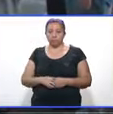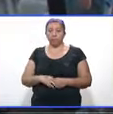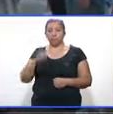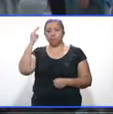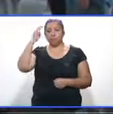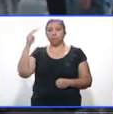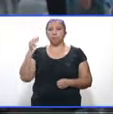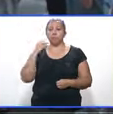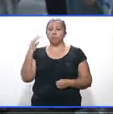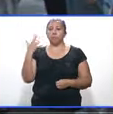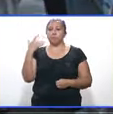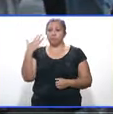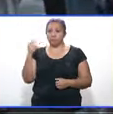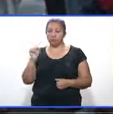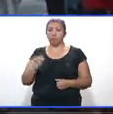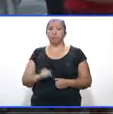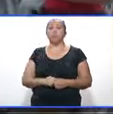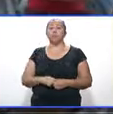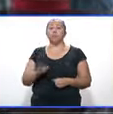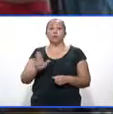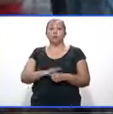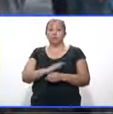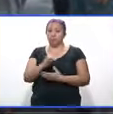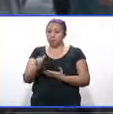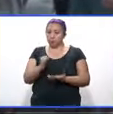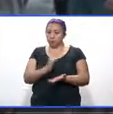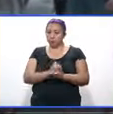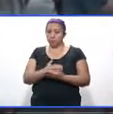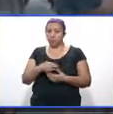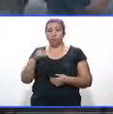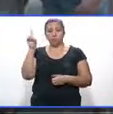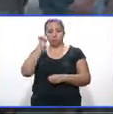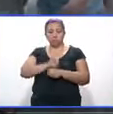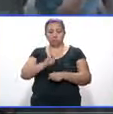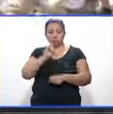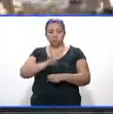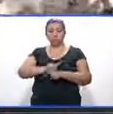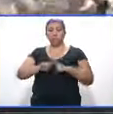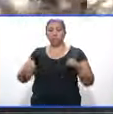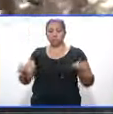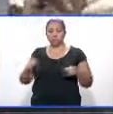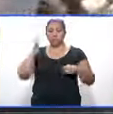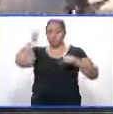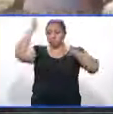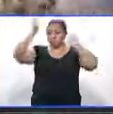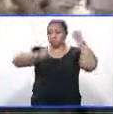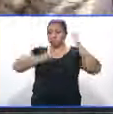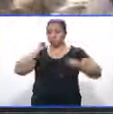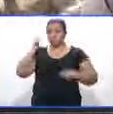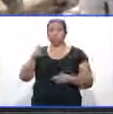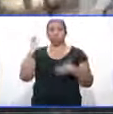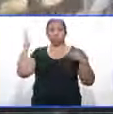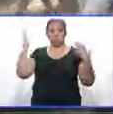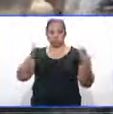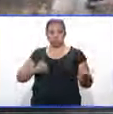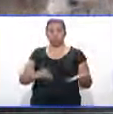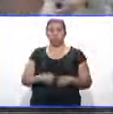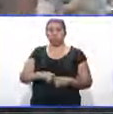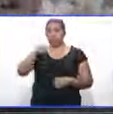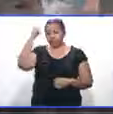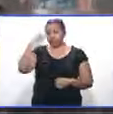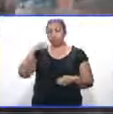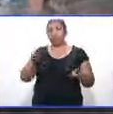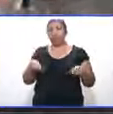Mérida registró 55 puntos, porque es una ciudad que recibe a diario a diversos segmentos de turistas, como los que llegan de paso para